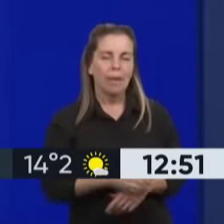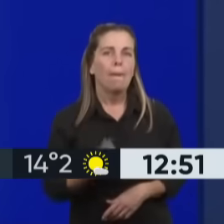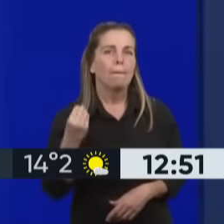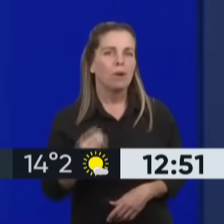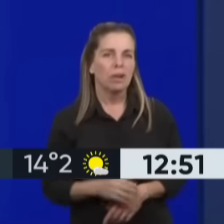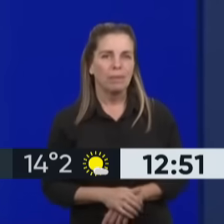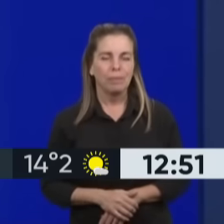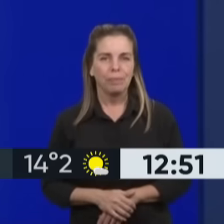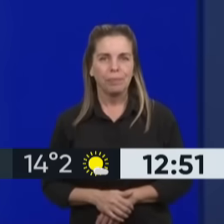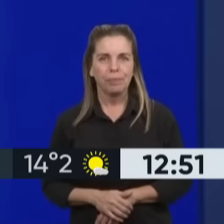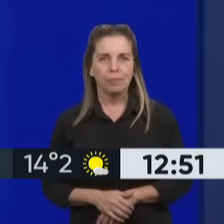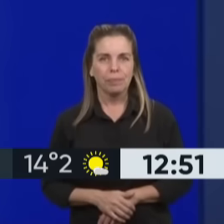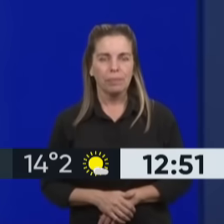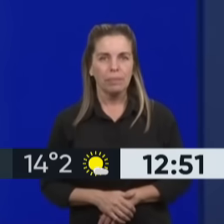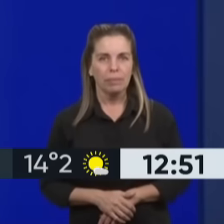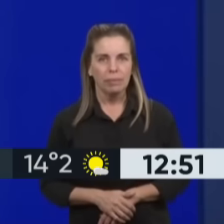básicamente